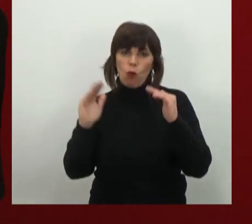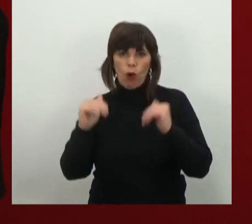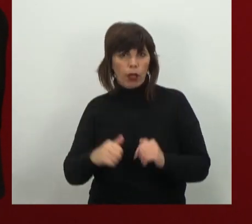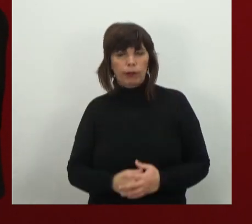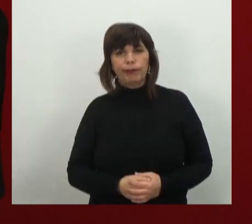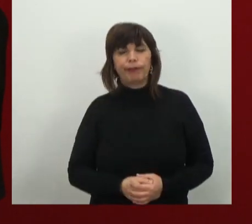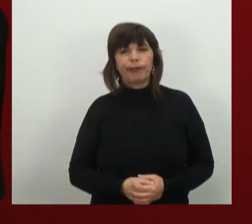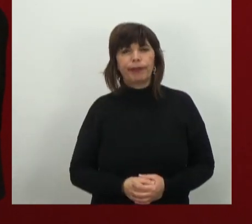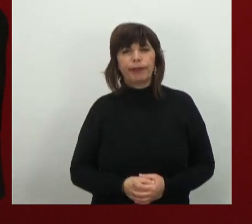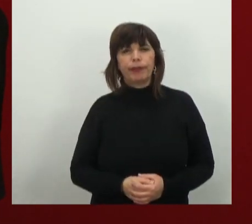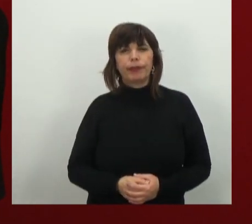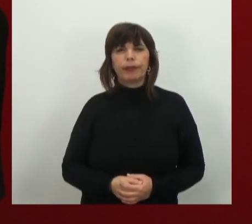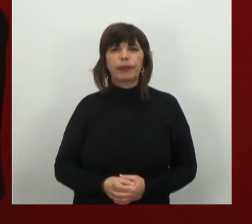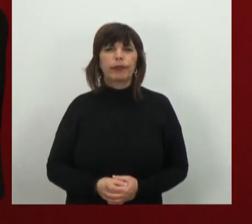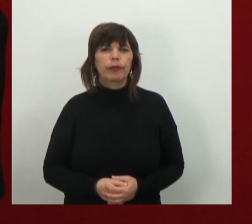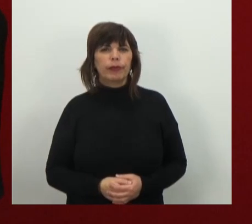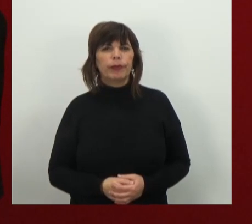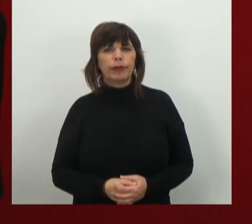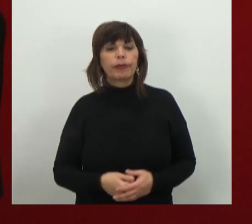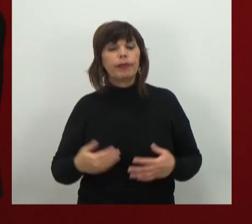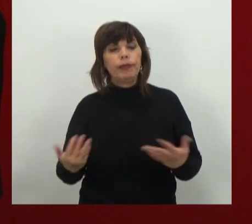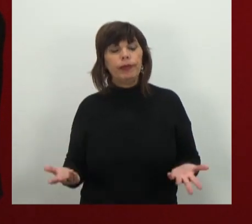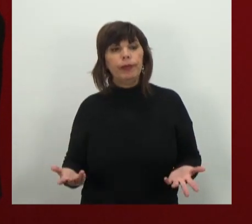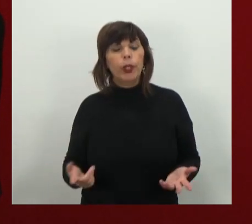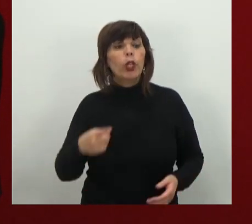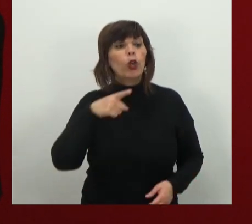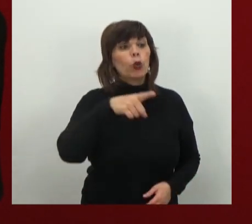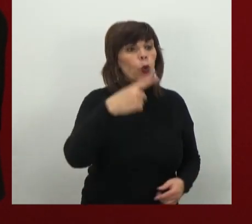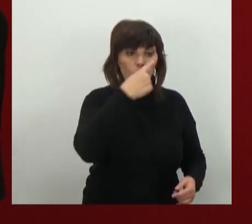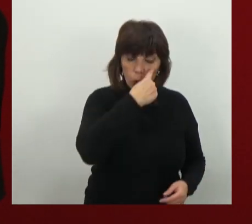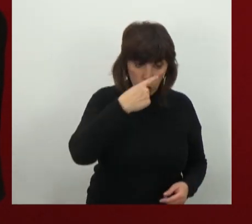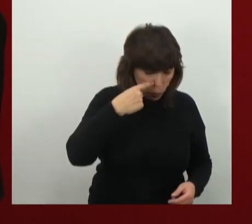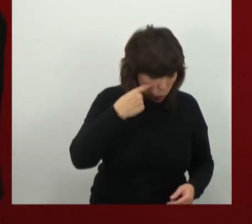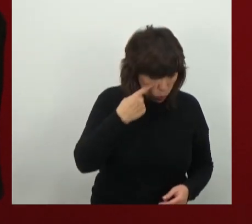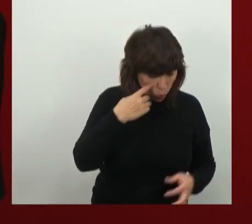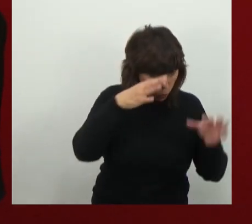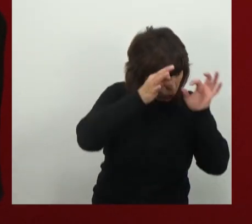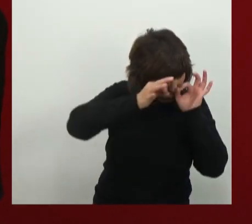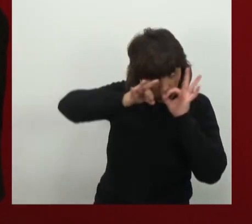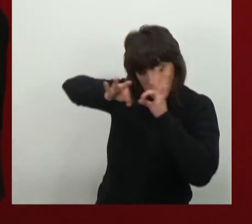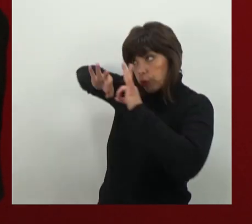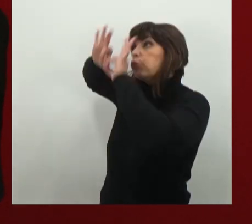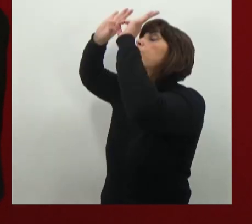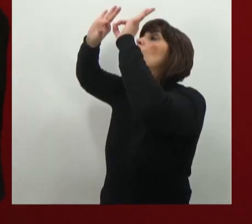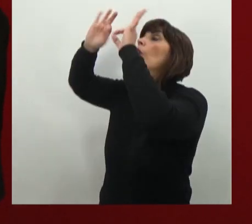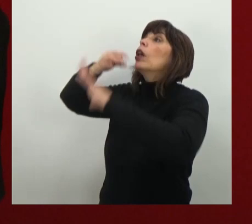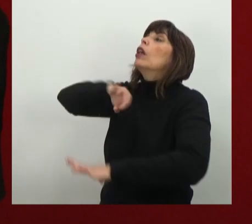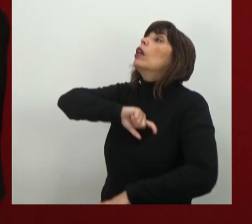Por eso uno tiene que poner su mirada en su relación con el Señor.